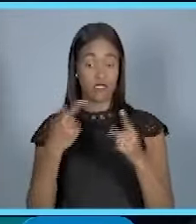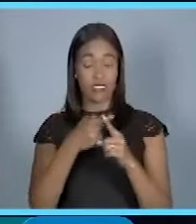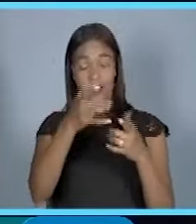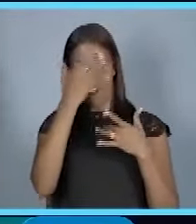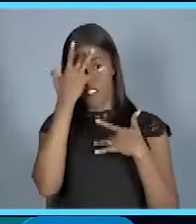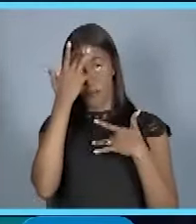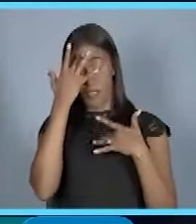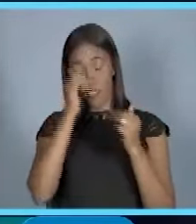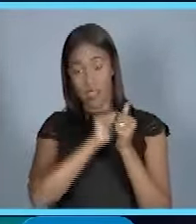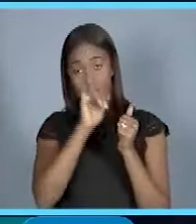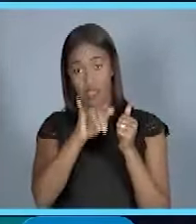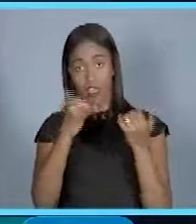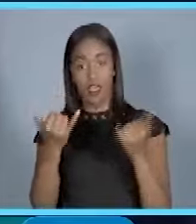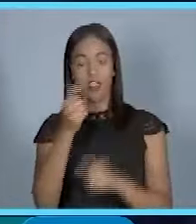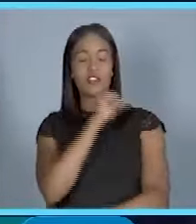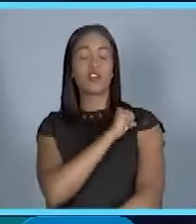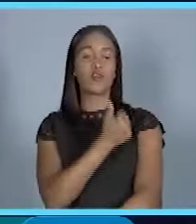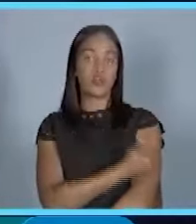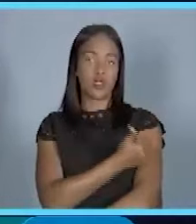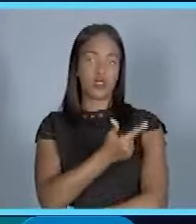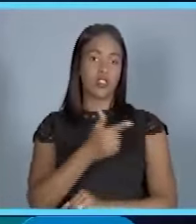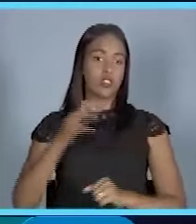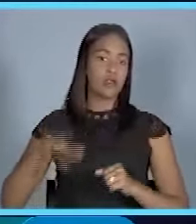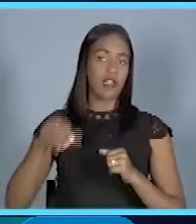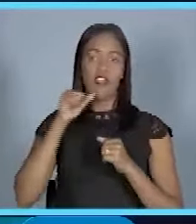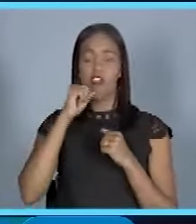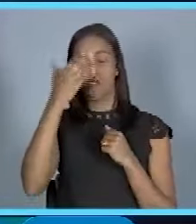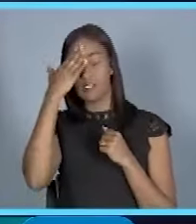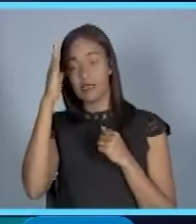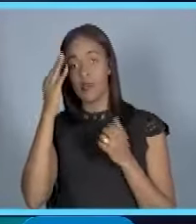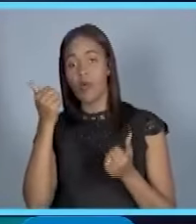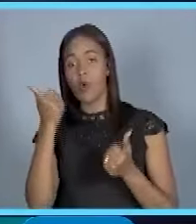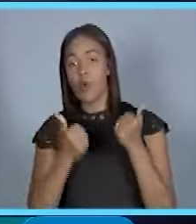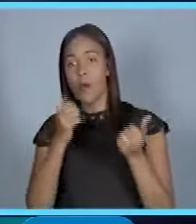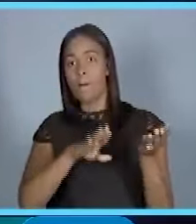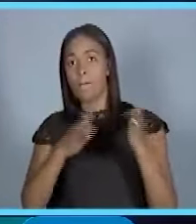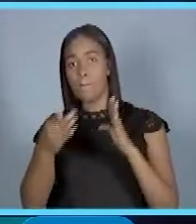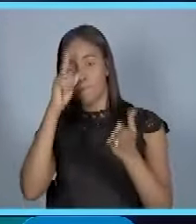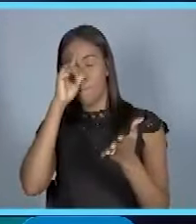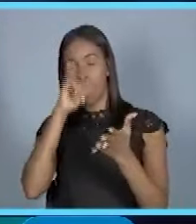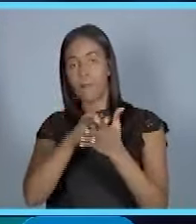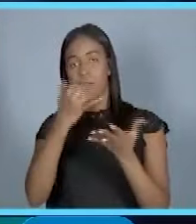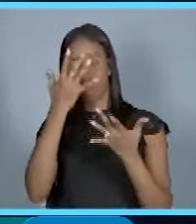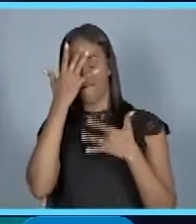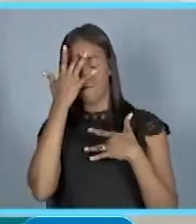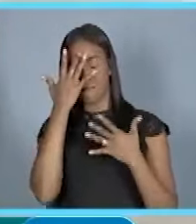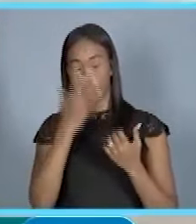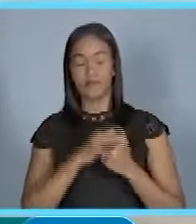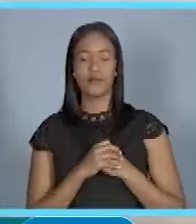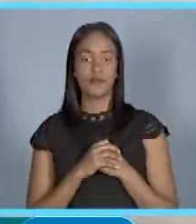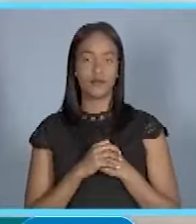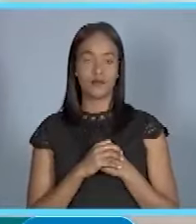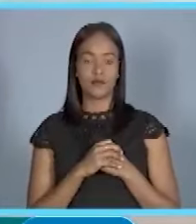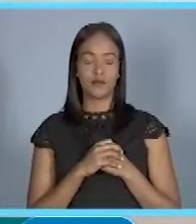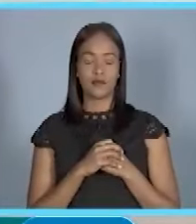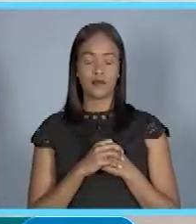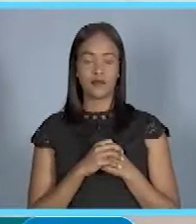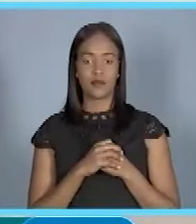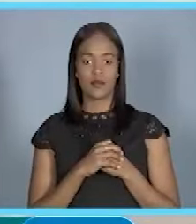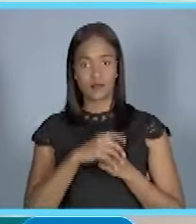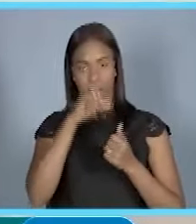enfermedad bacteriana, las autoridades aún no han confirmado ningún deceso por este padecimiento. De 7